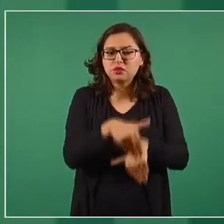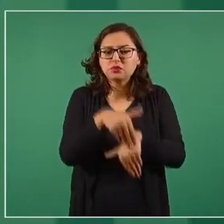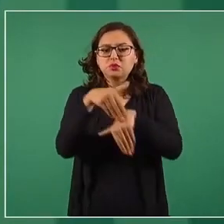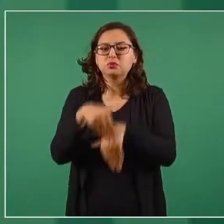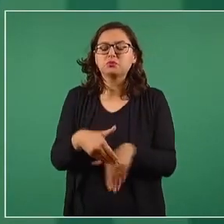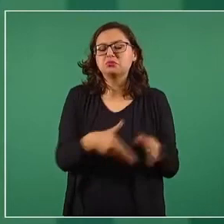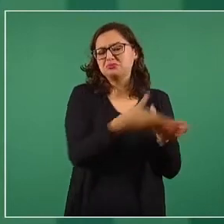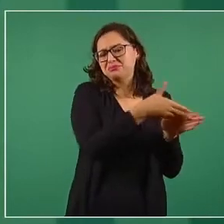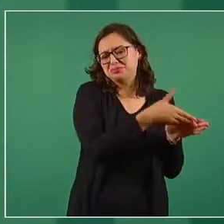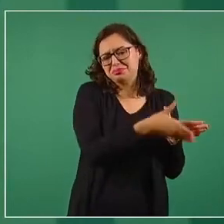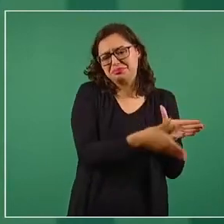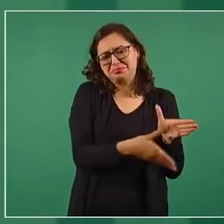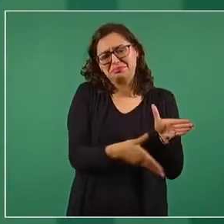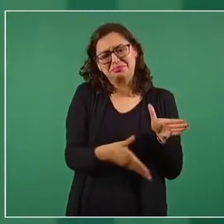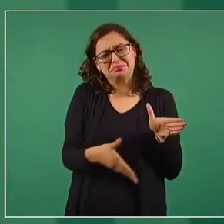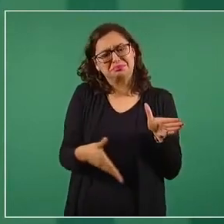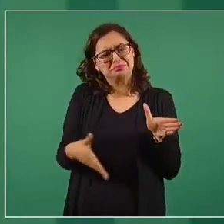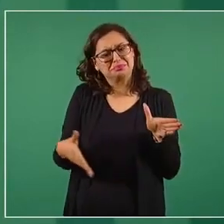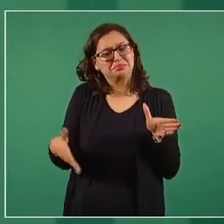Completamente